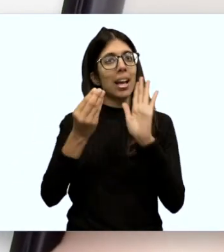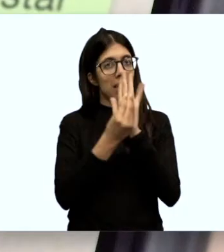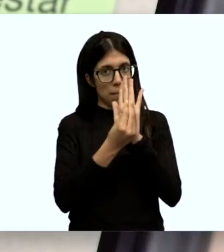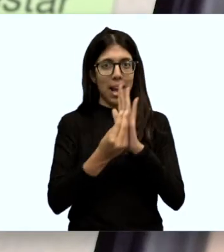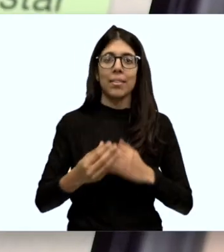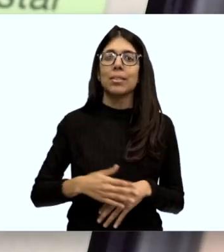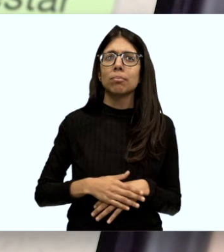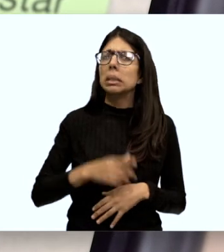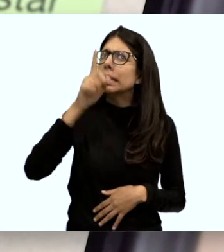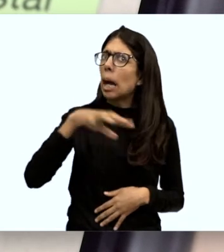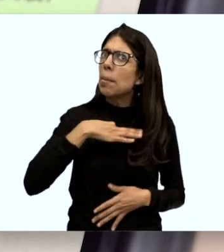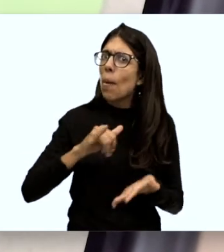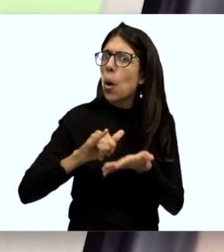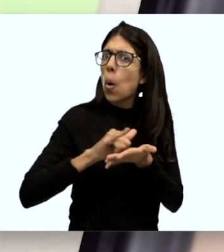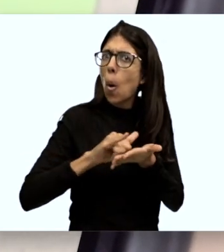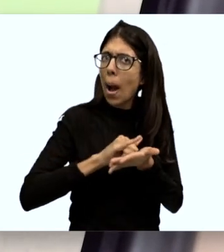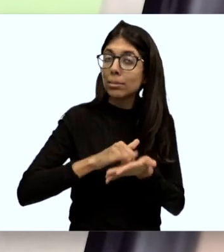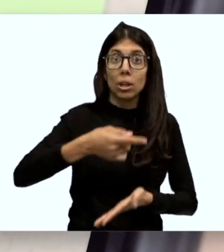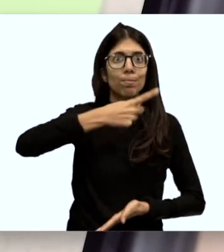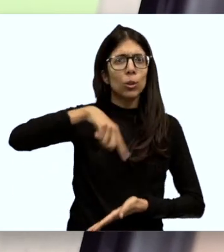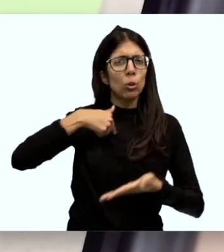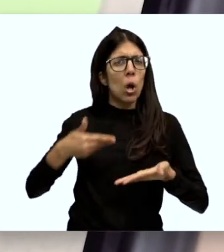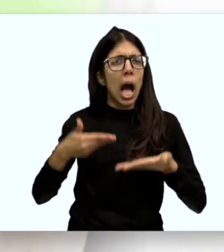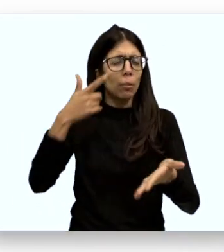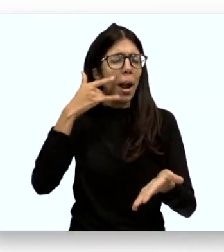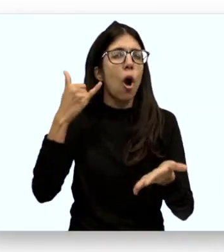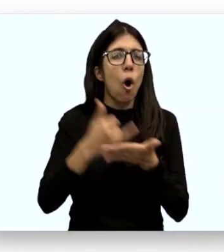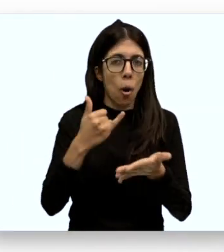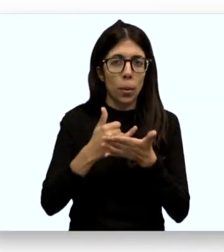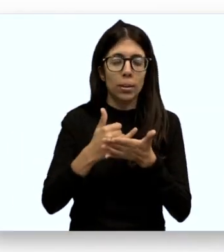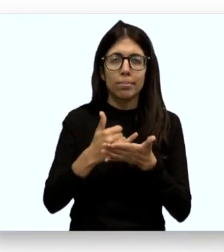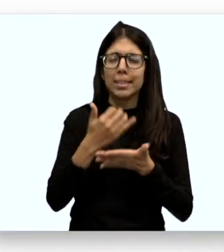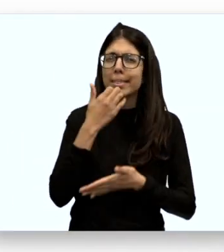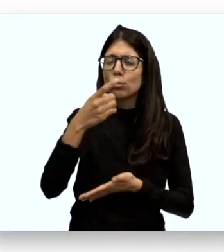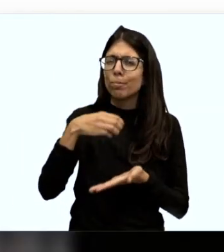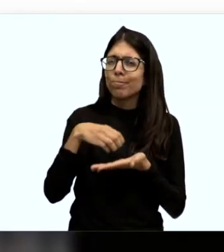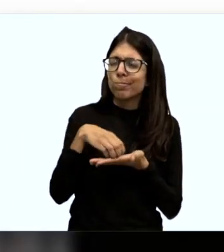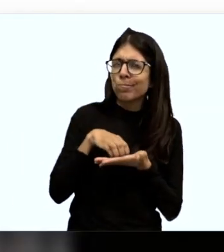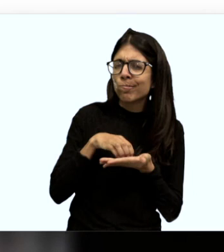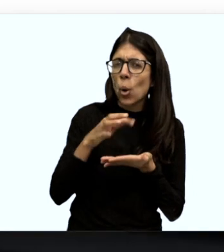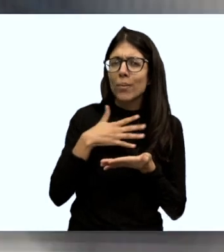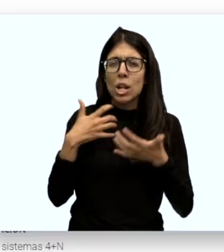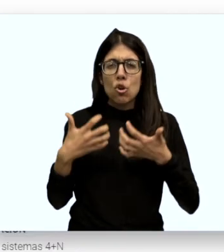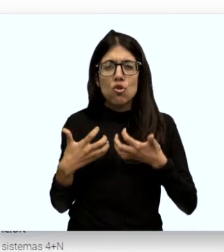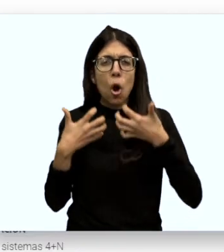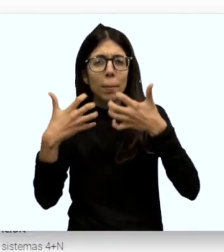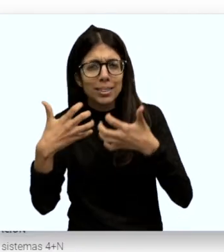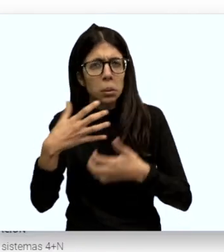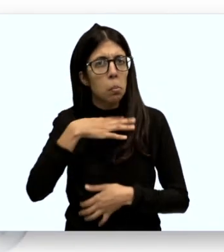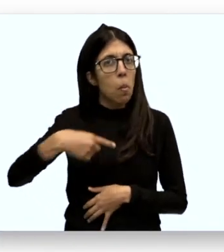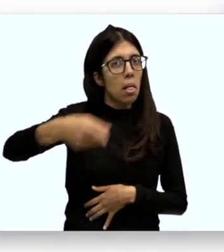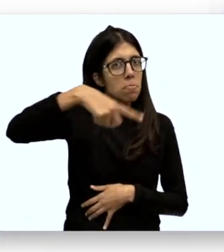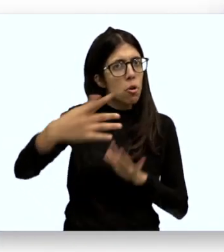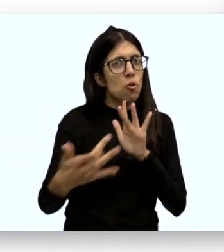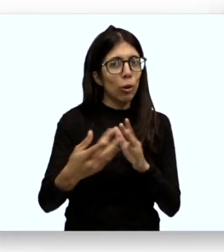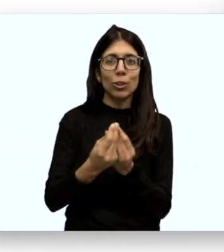soporte@cubadis.es o bien por WhatsApp y te ayudaremos a comprobarlo. Si tienes alguna pregunta o comentario sobre este vídeo, no dudes en ponerte en contacto